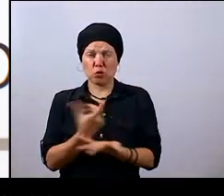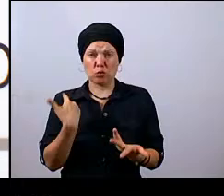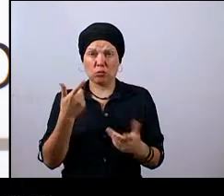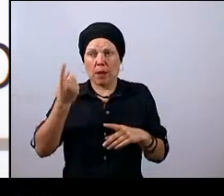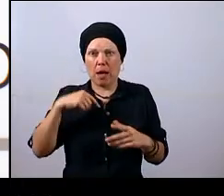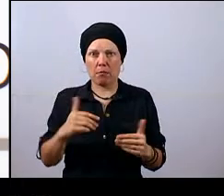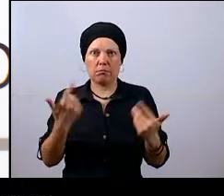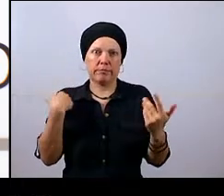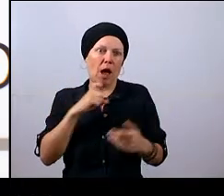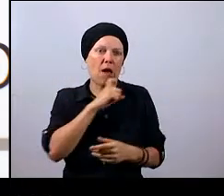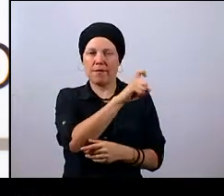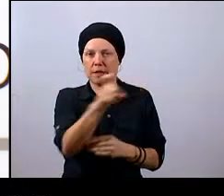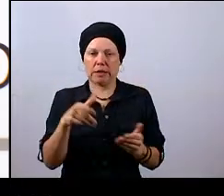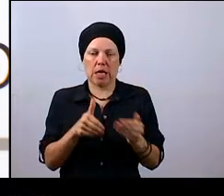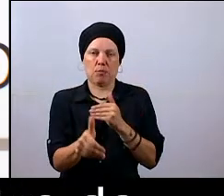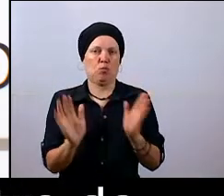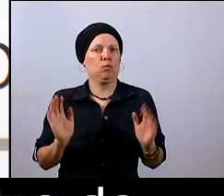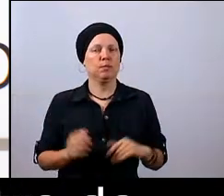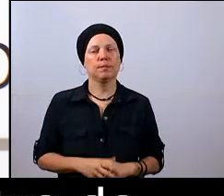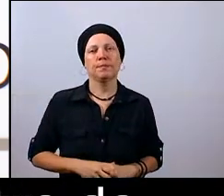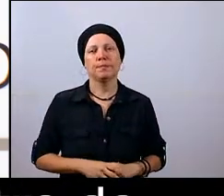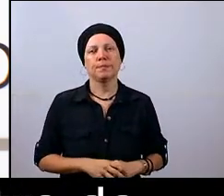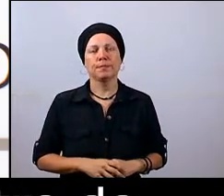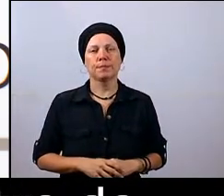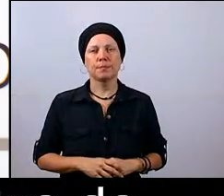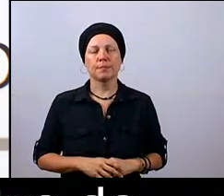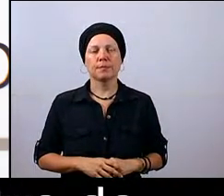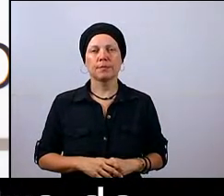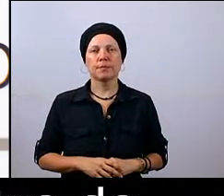les anunciaremos esas medidas.